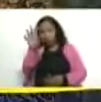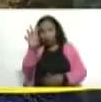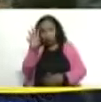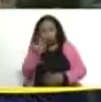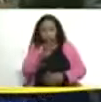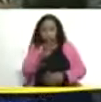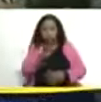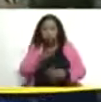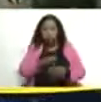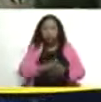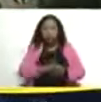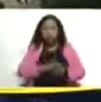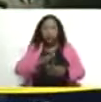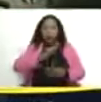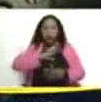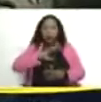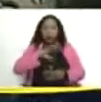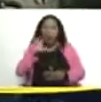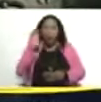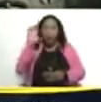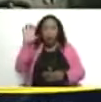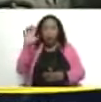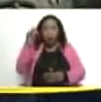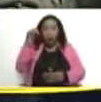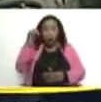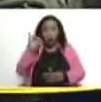cuando nuestra patria tuvo ejército,